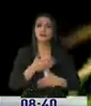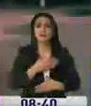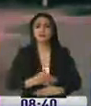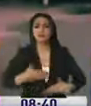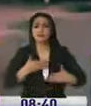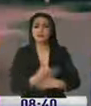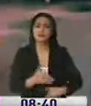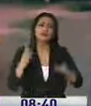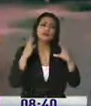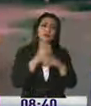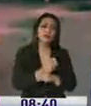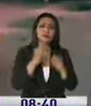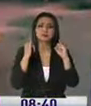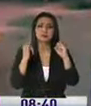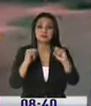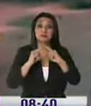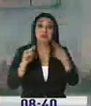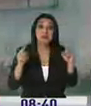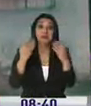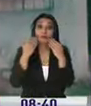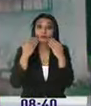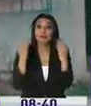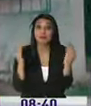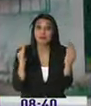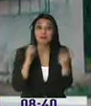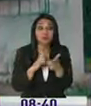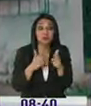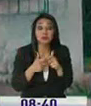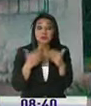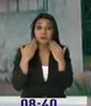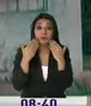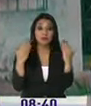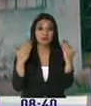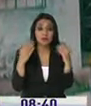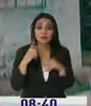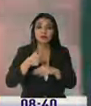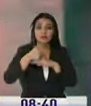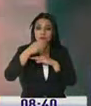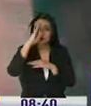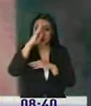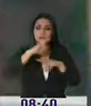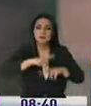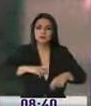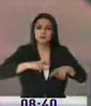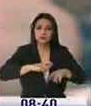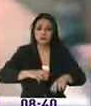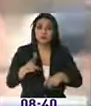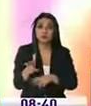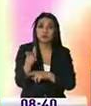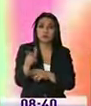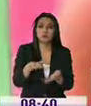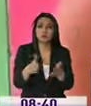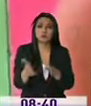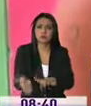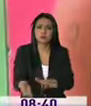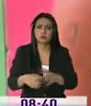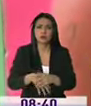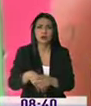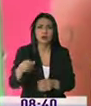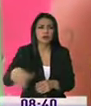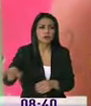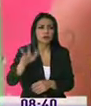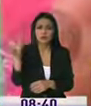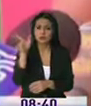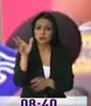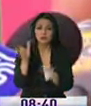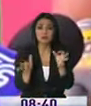noche, pero por causas que aún se investigan, lo asesinaron con varios disparos. Afuera no se escuchó nada, creo que